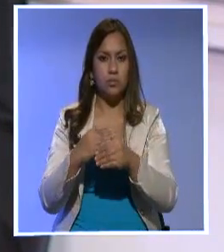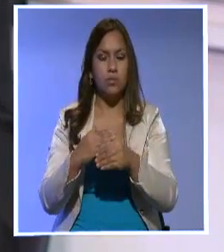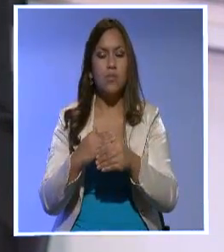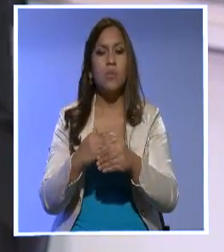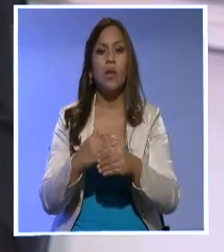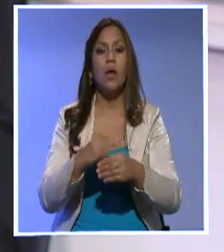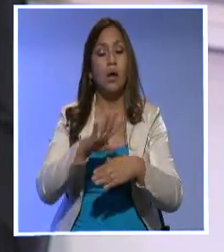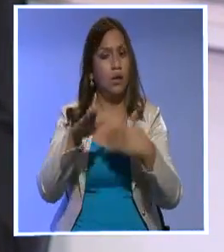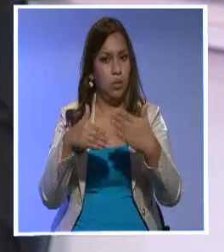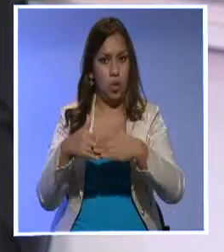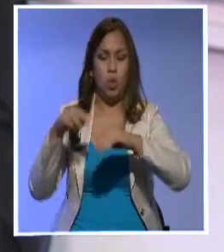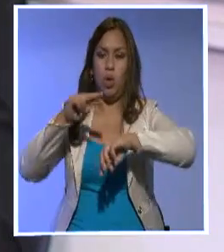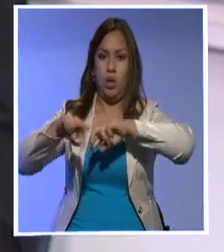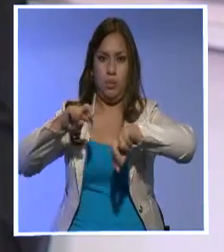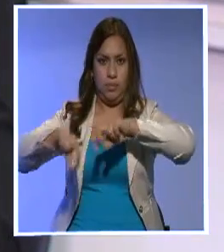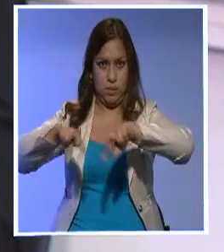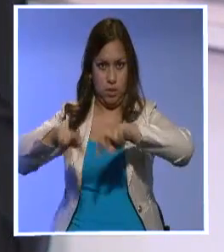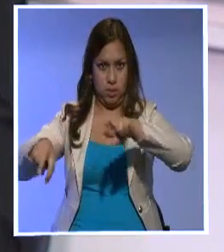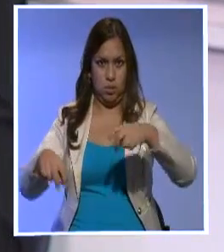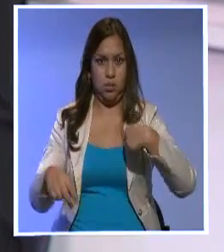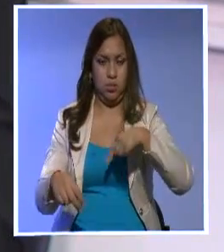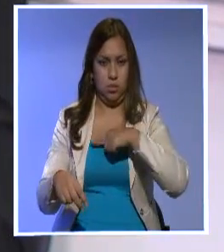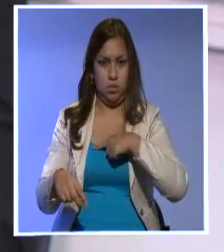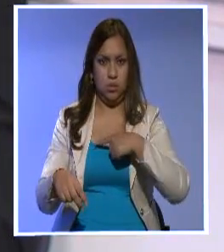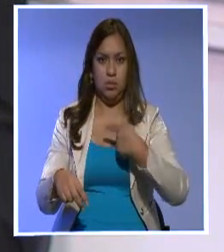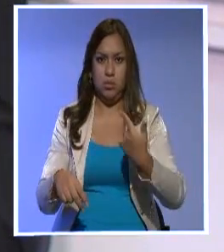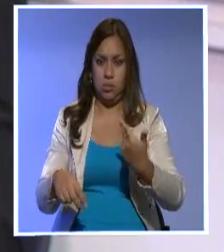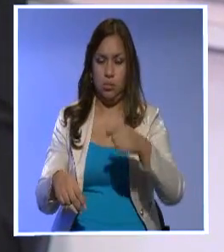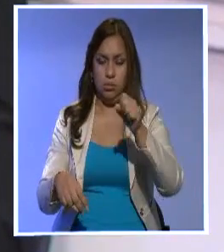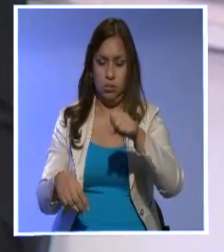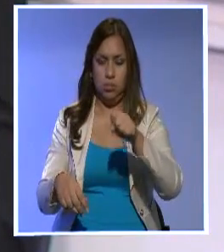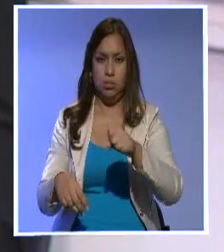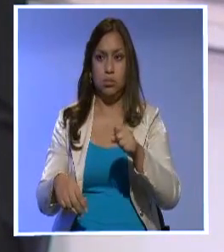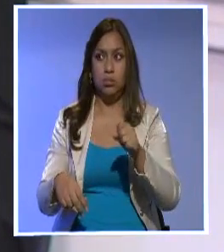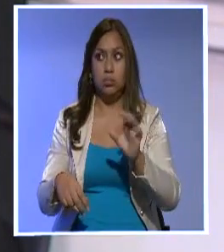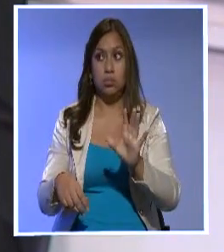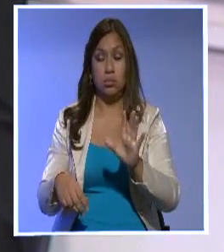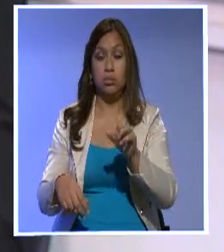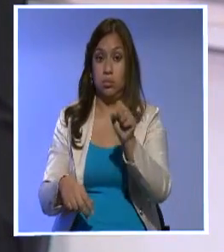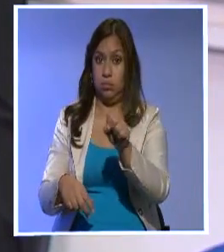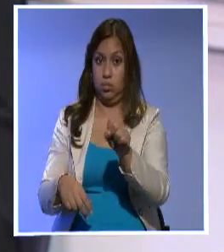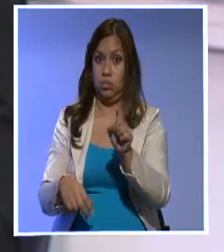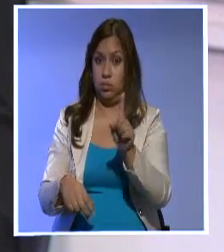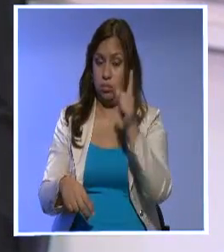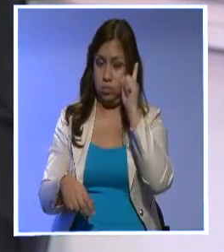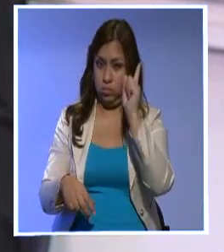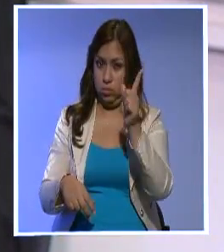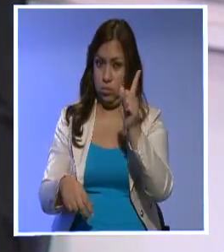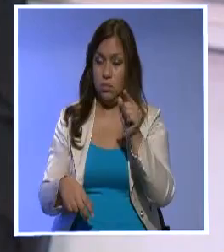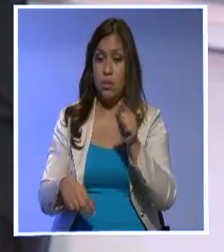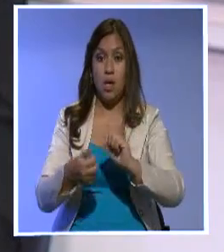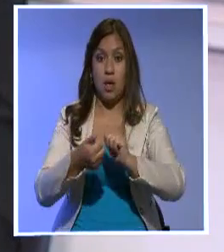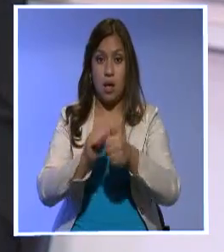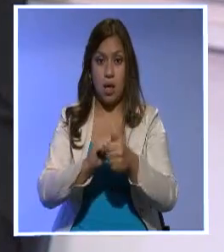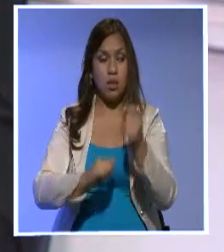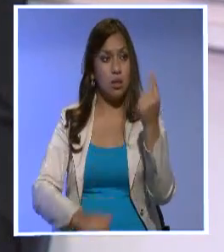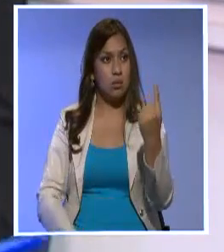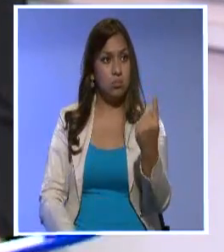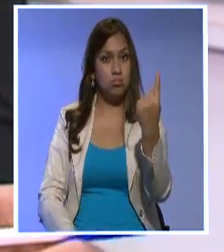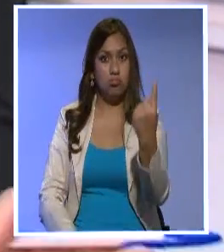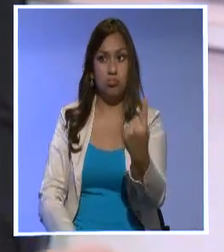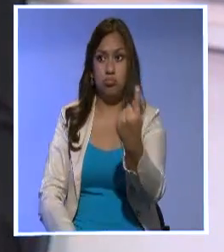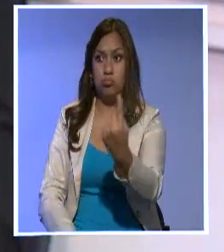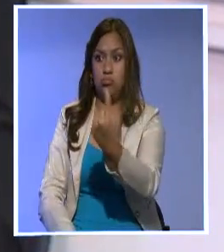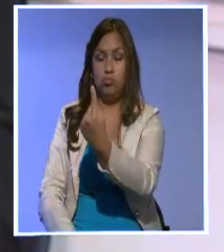con toda la investigación que se realizó en cada uno de los eso vale la pena recalcarlo cada uno de los